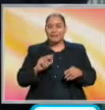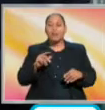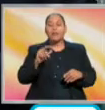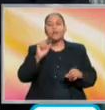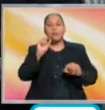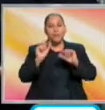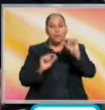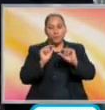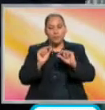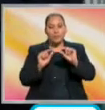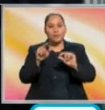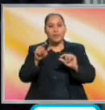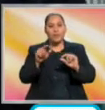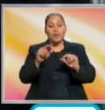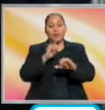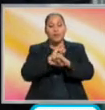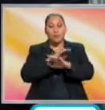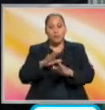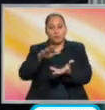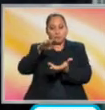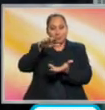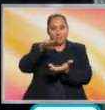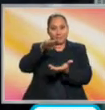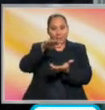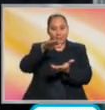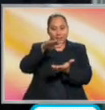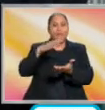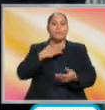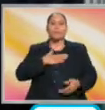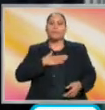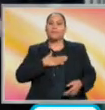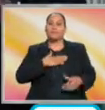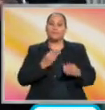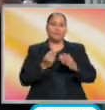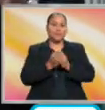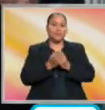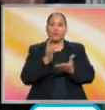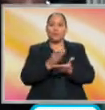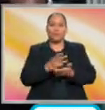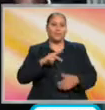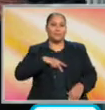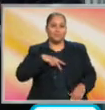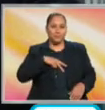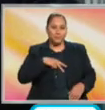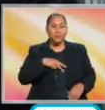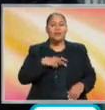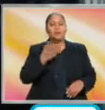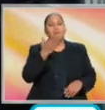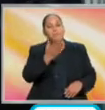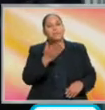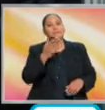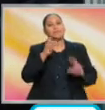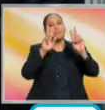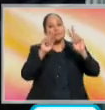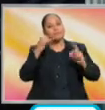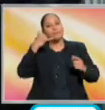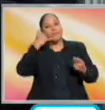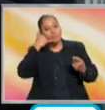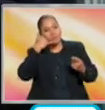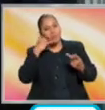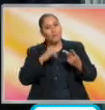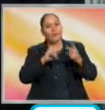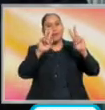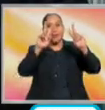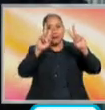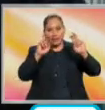empiecen a crear esta información que es completamente personal. Porque nos piden el tema del teléfono, nos piden el tema